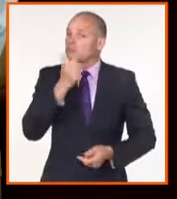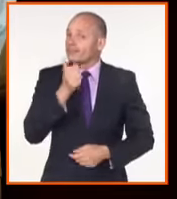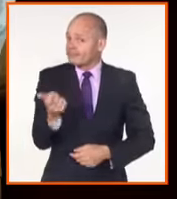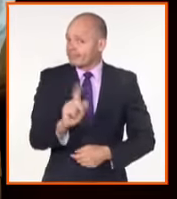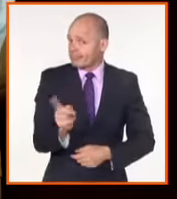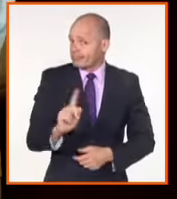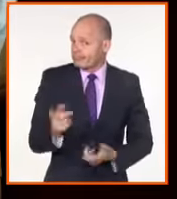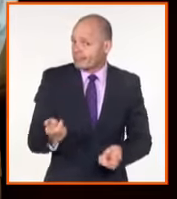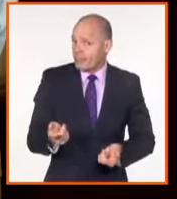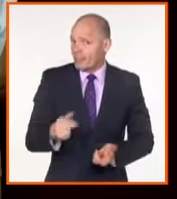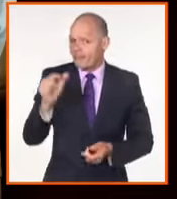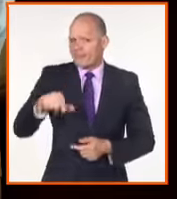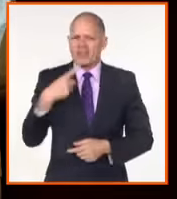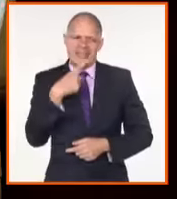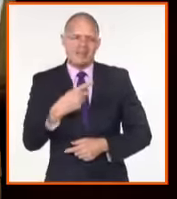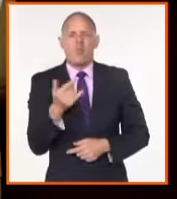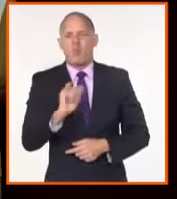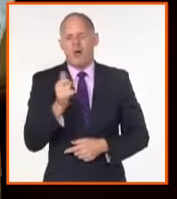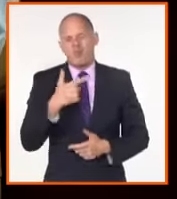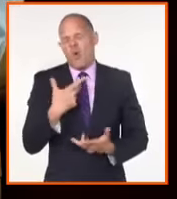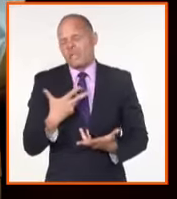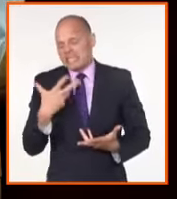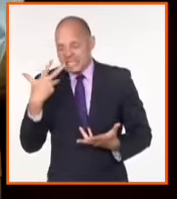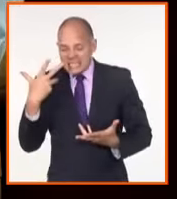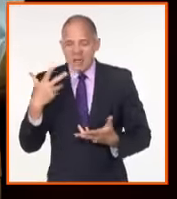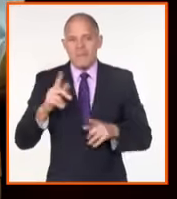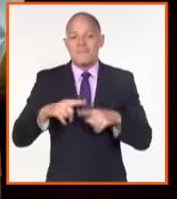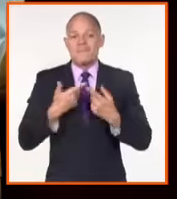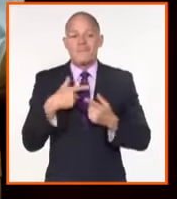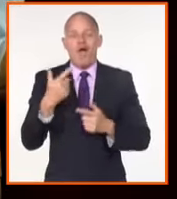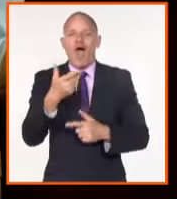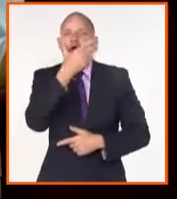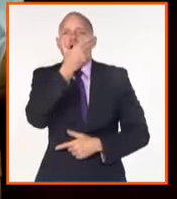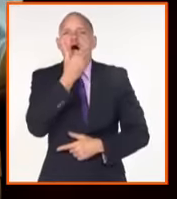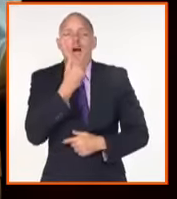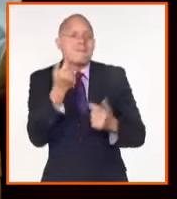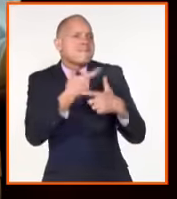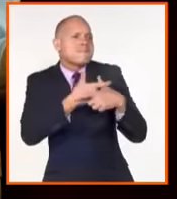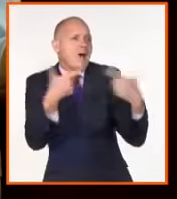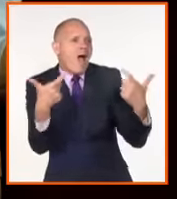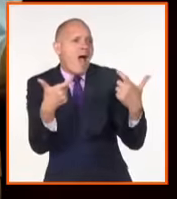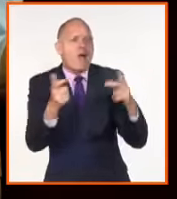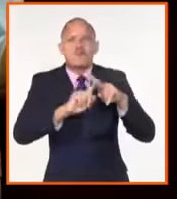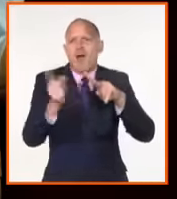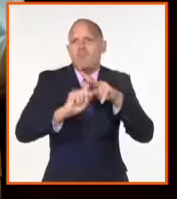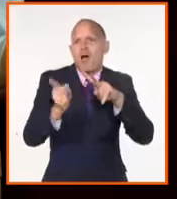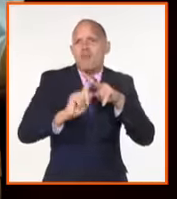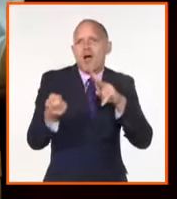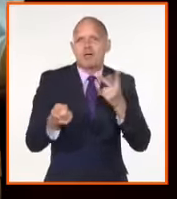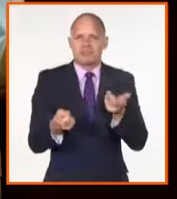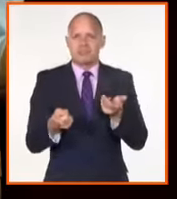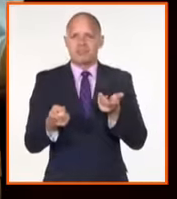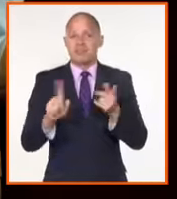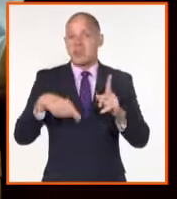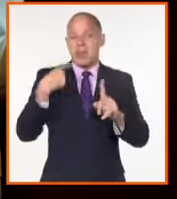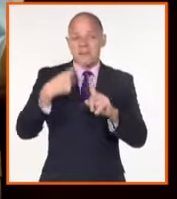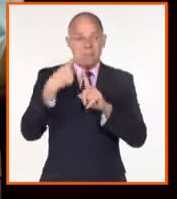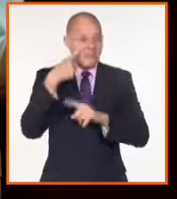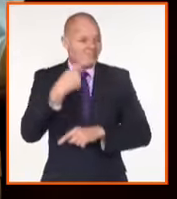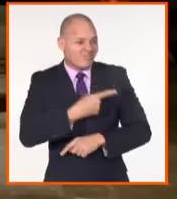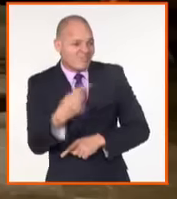pero también se nos están yendo los jóvenes, los profesionales, las mujeres.